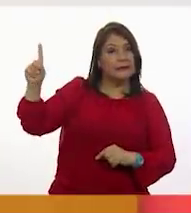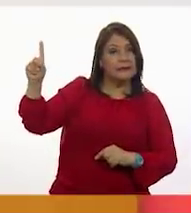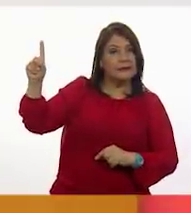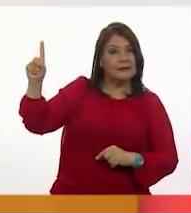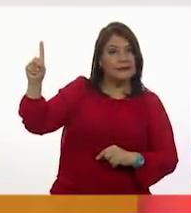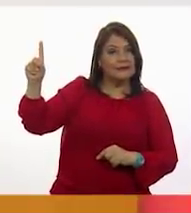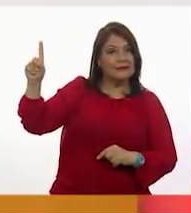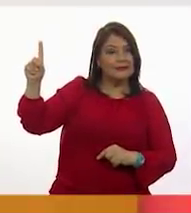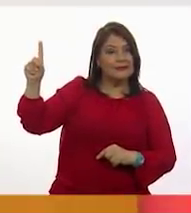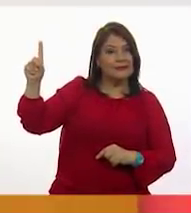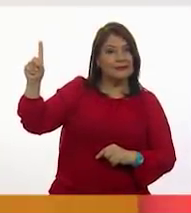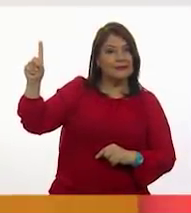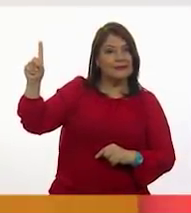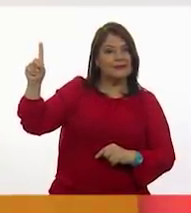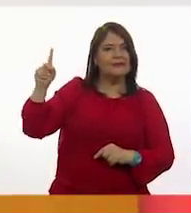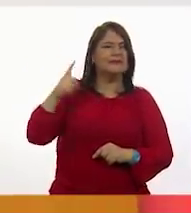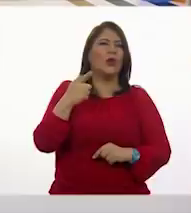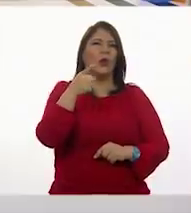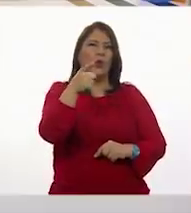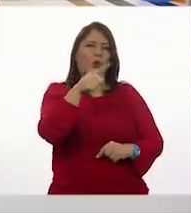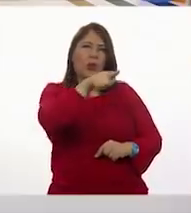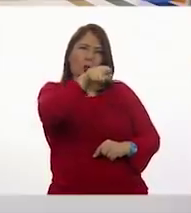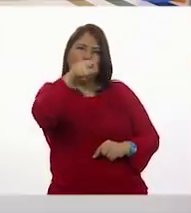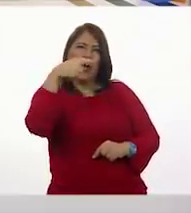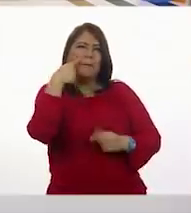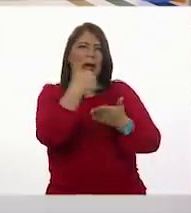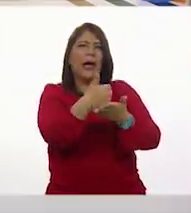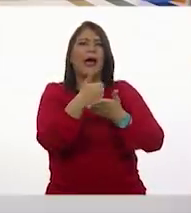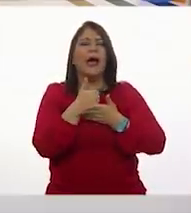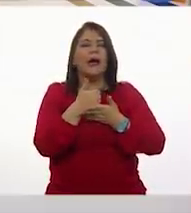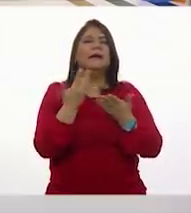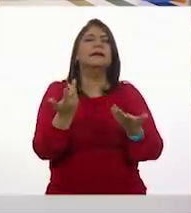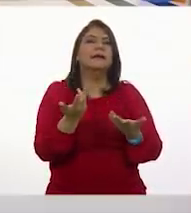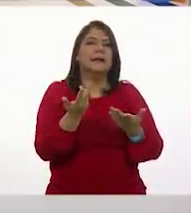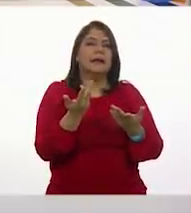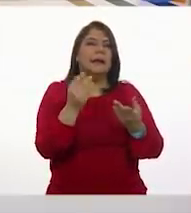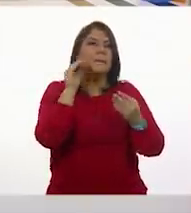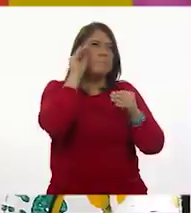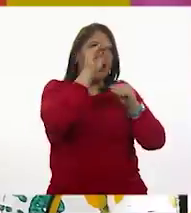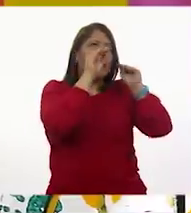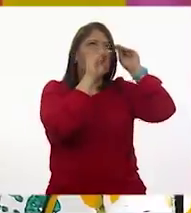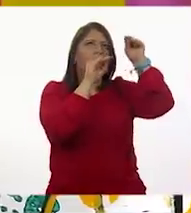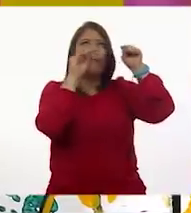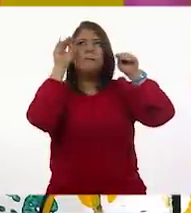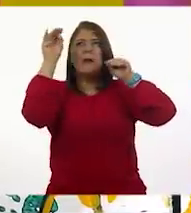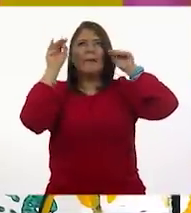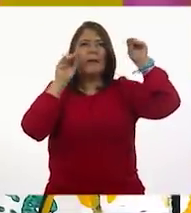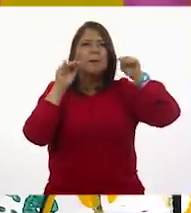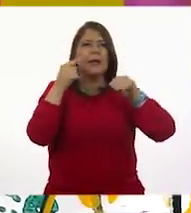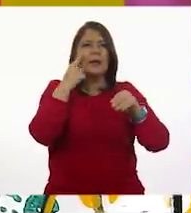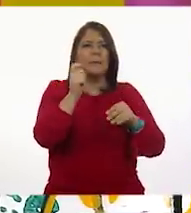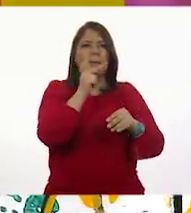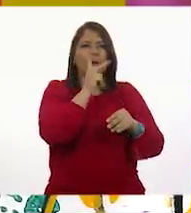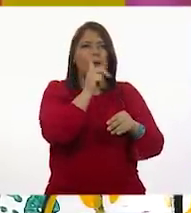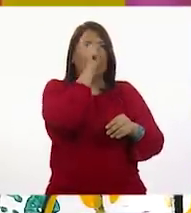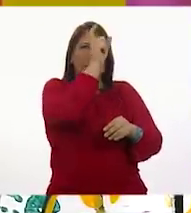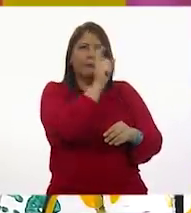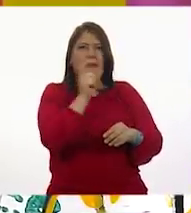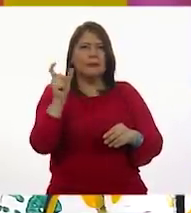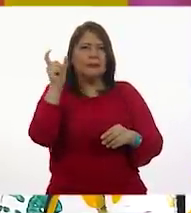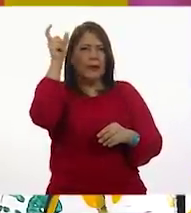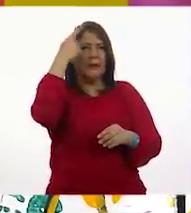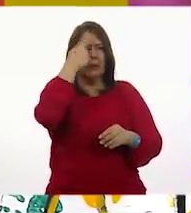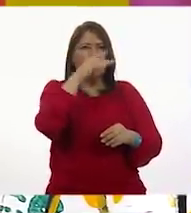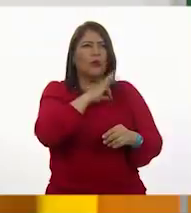en el pizarrón. Y me van a ayudar a colocar las palabras que tengo ahí en